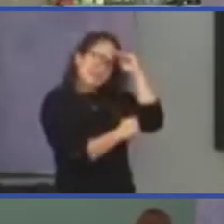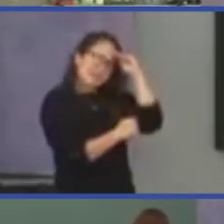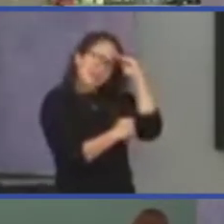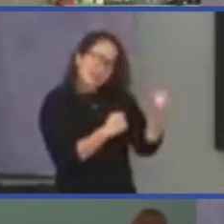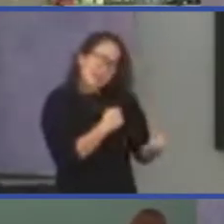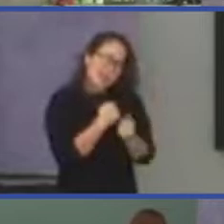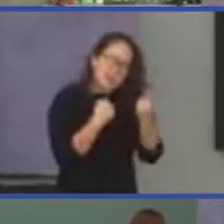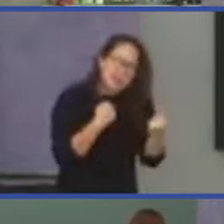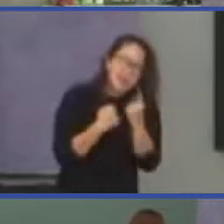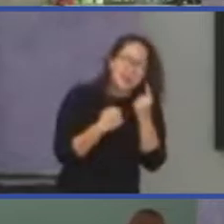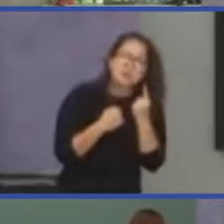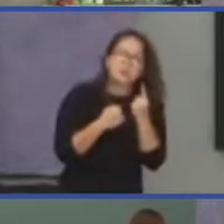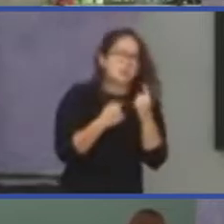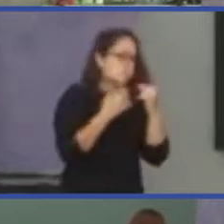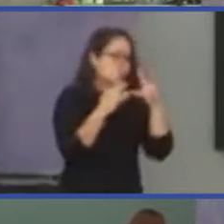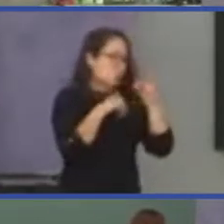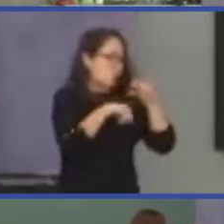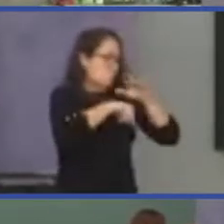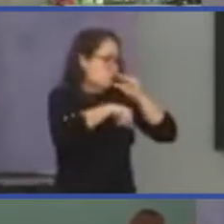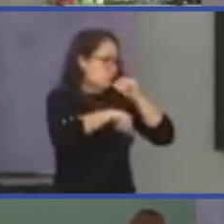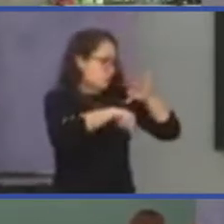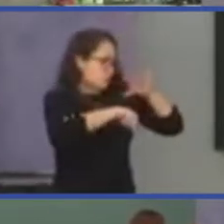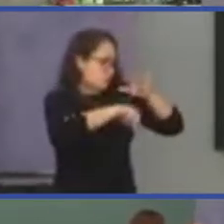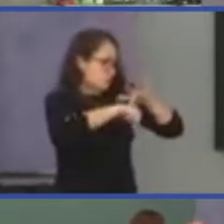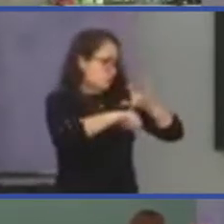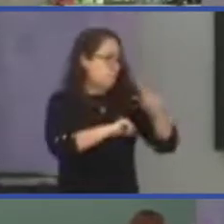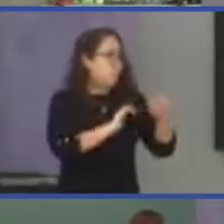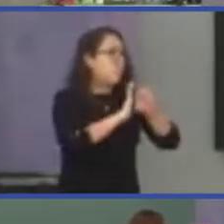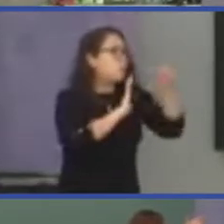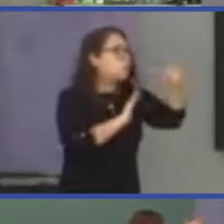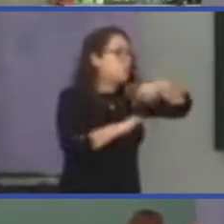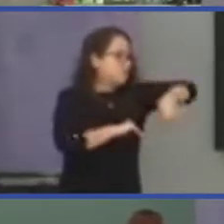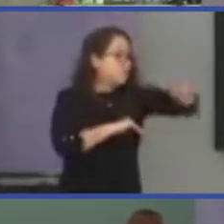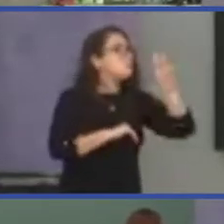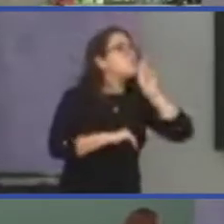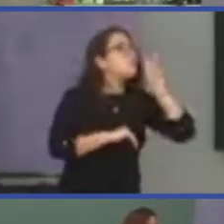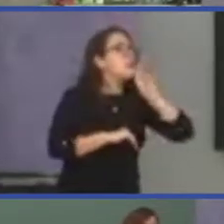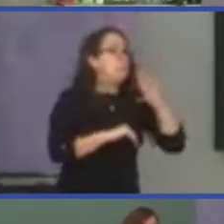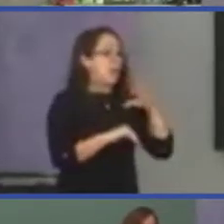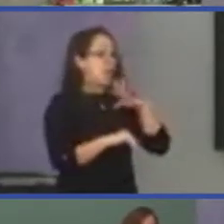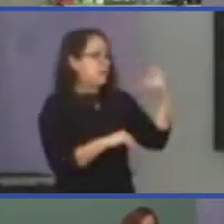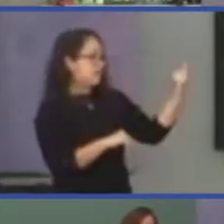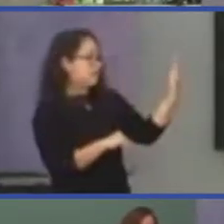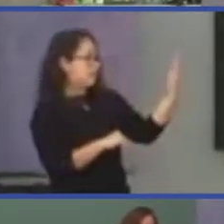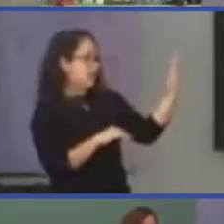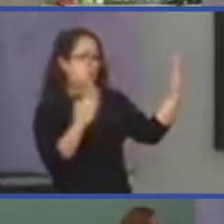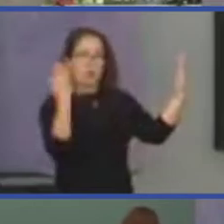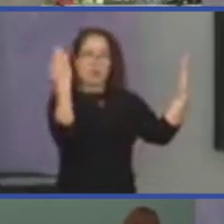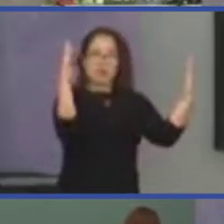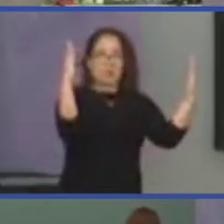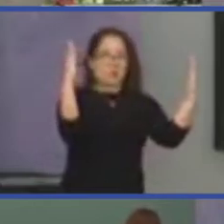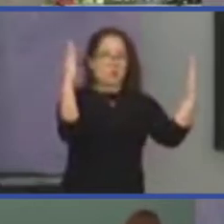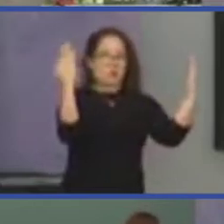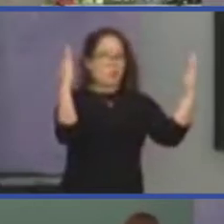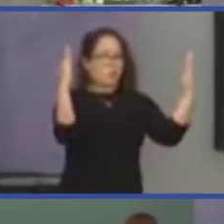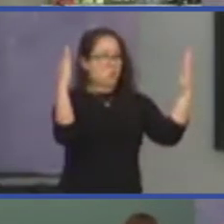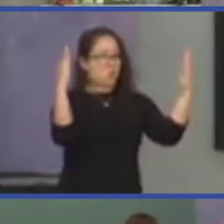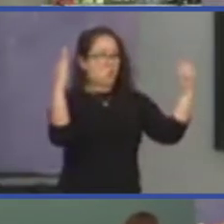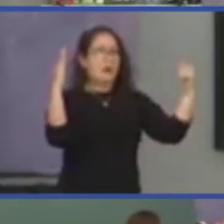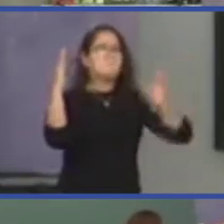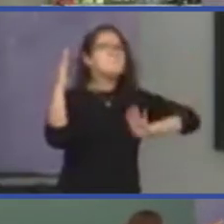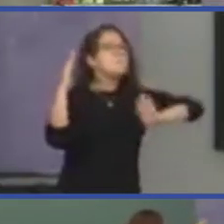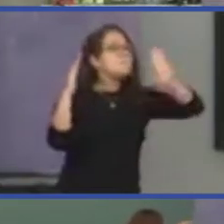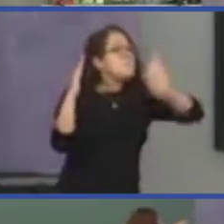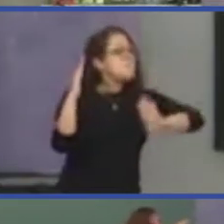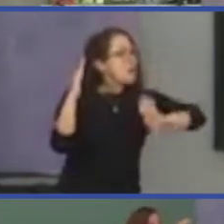ejemplo, ustedes pueden hacer este experimento. Poner un espejo frente a otro espejo y entonces pareciera